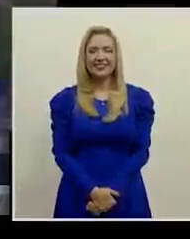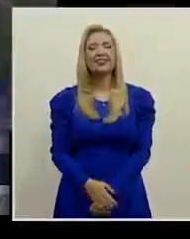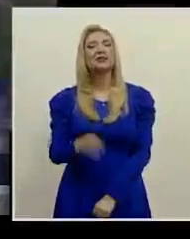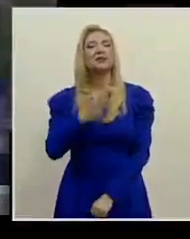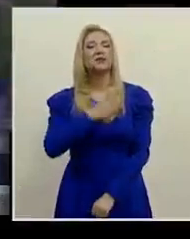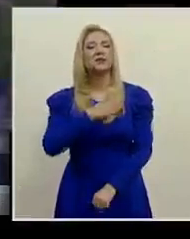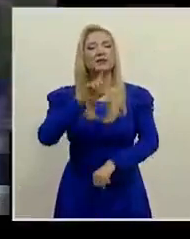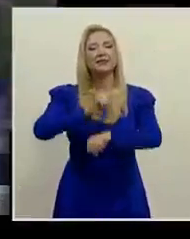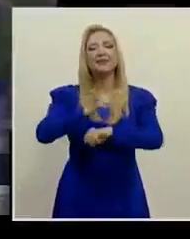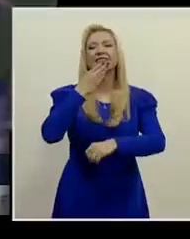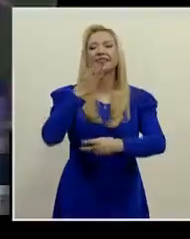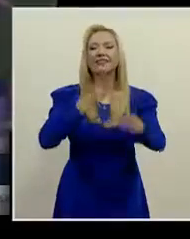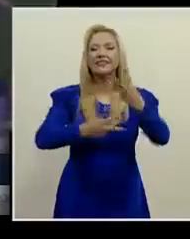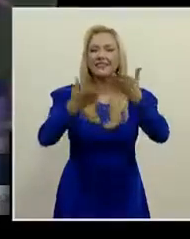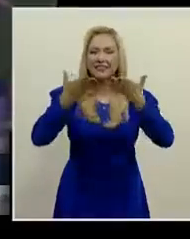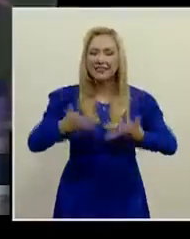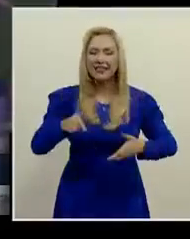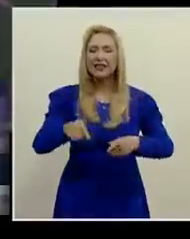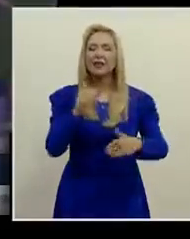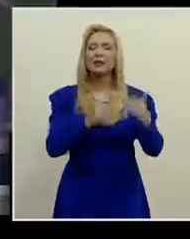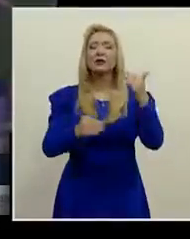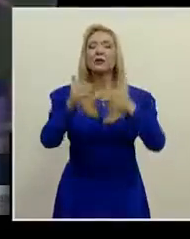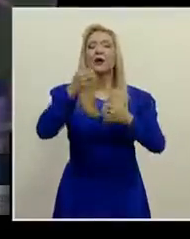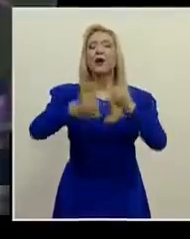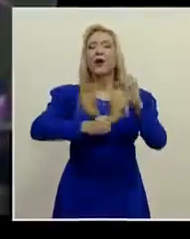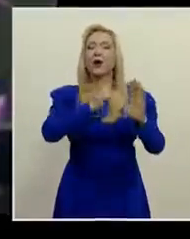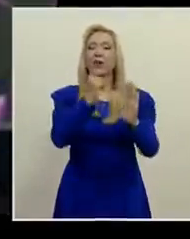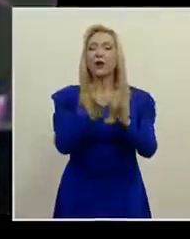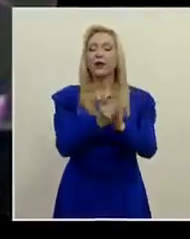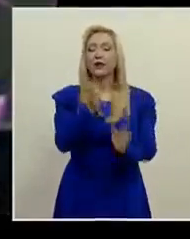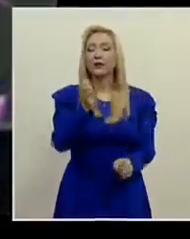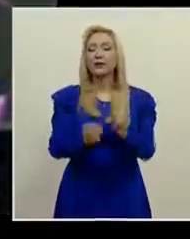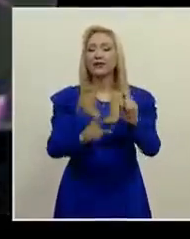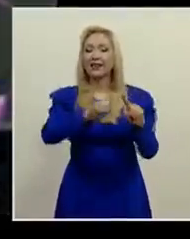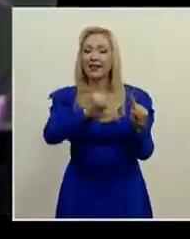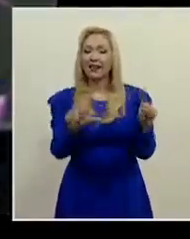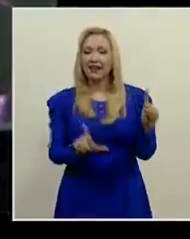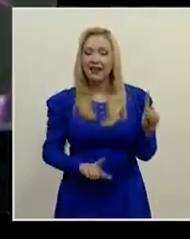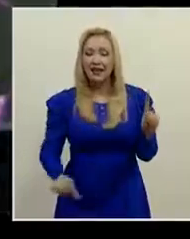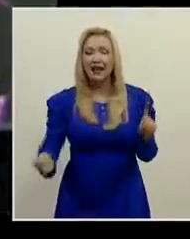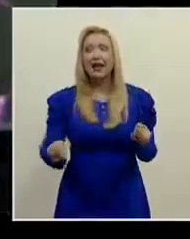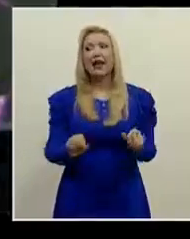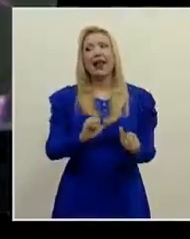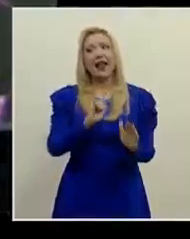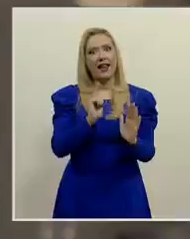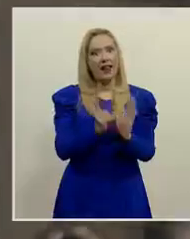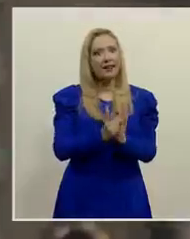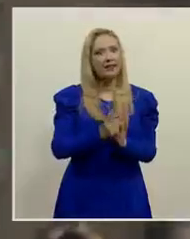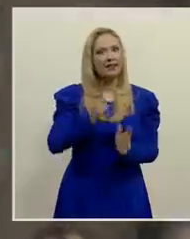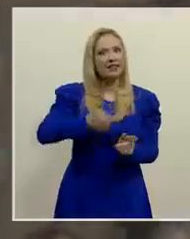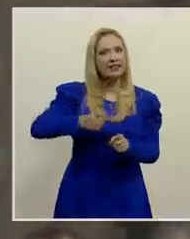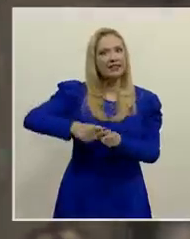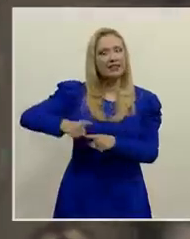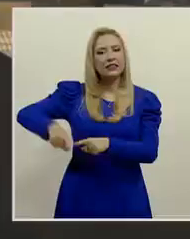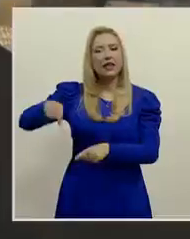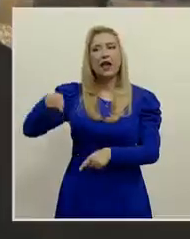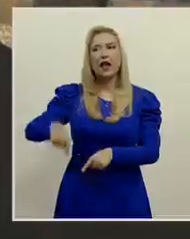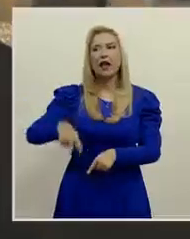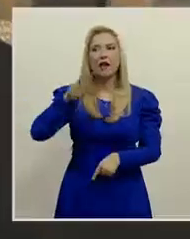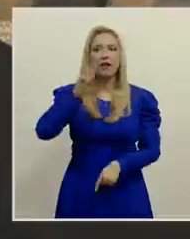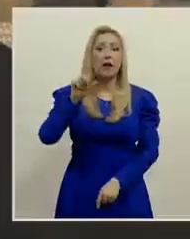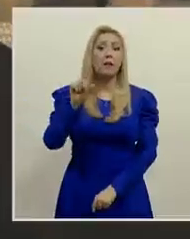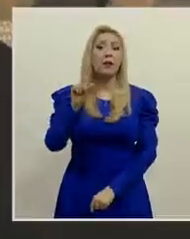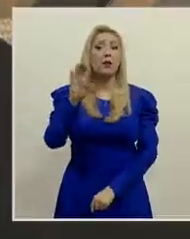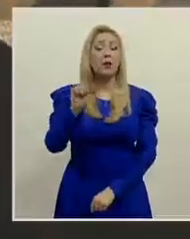Buenos días, sean bienvenidos a la Suprema Corte de Justicia de la Nación, a este programa, el Pleno en Vivo. Fue así como el 29